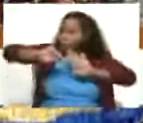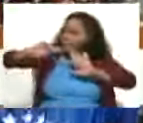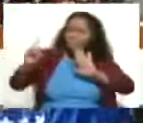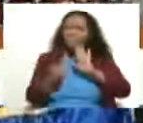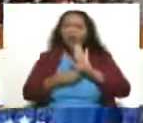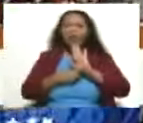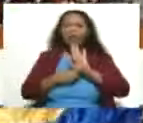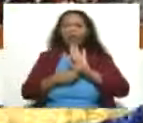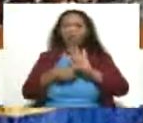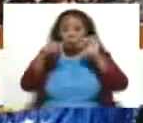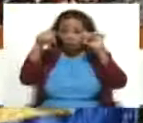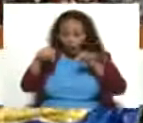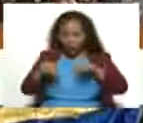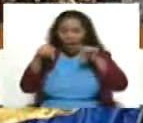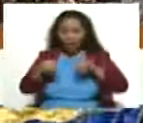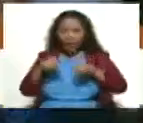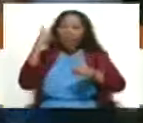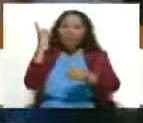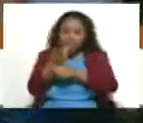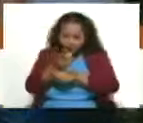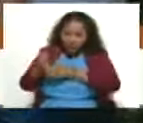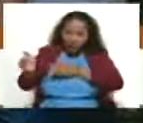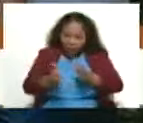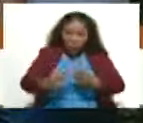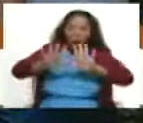que este es el camino.